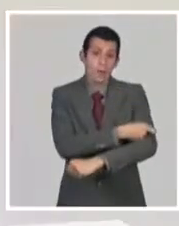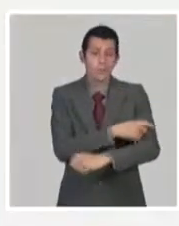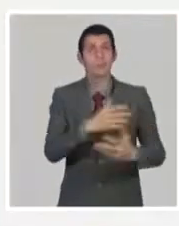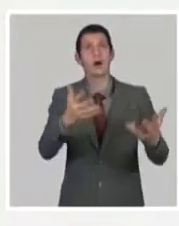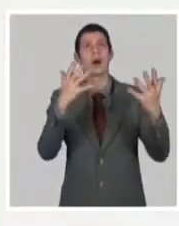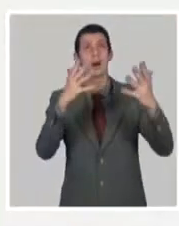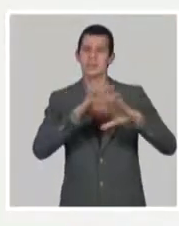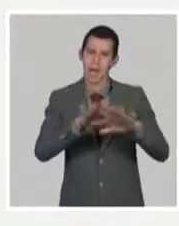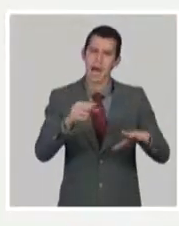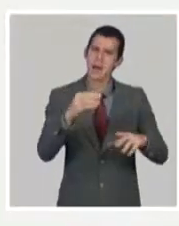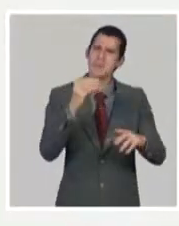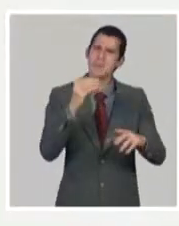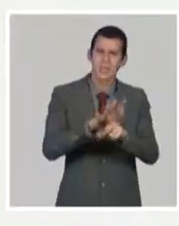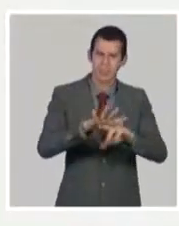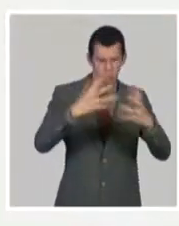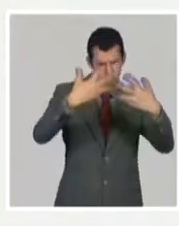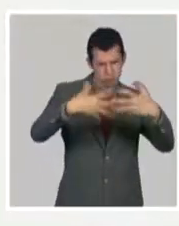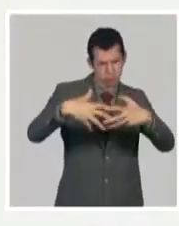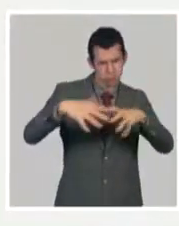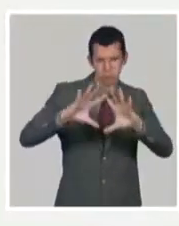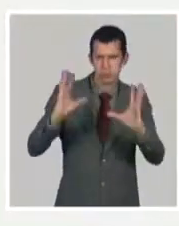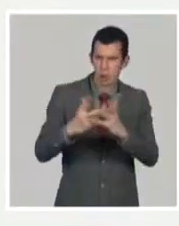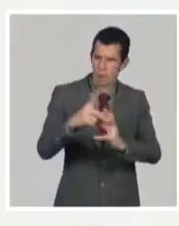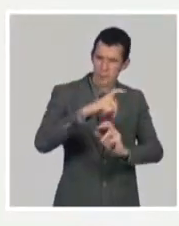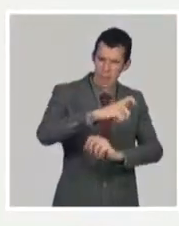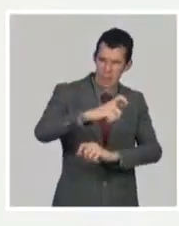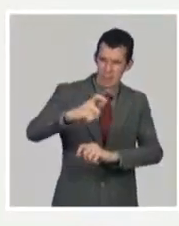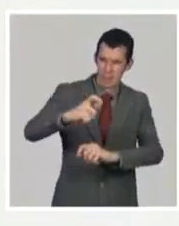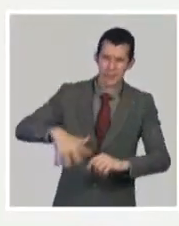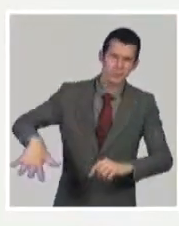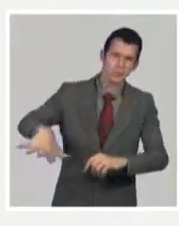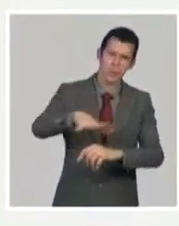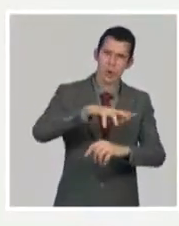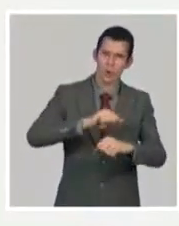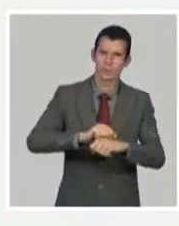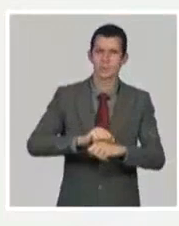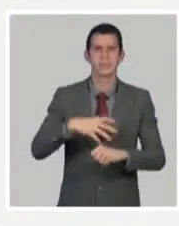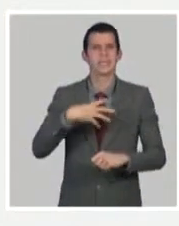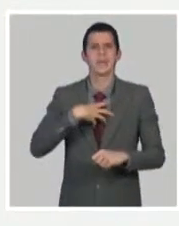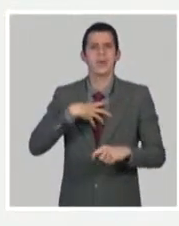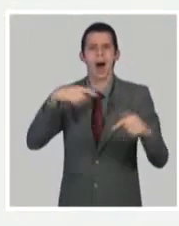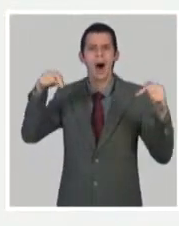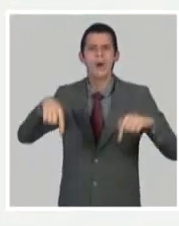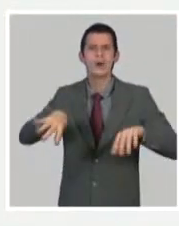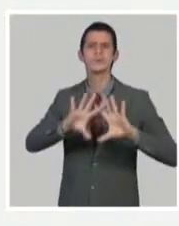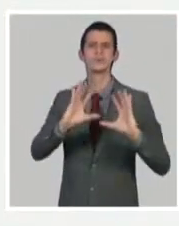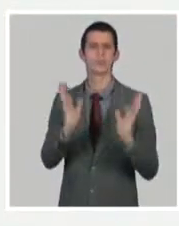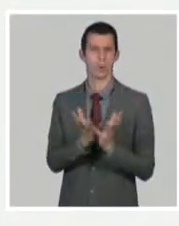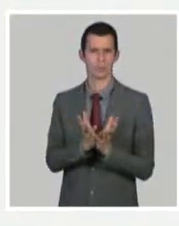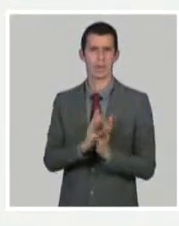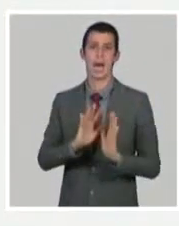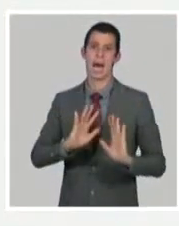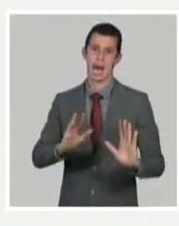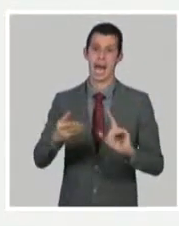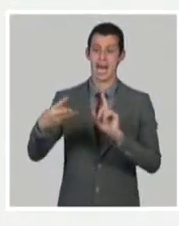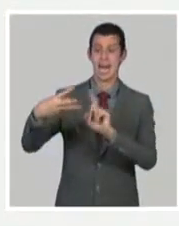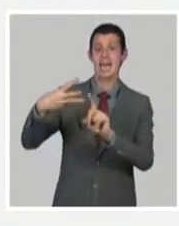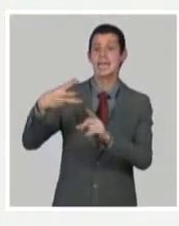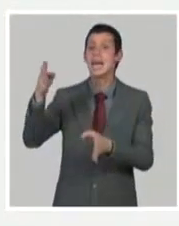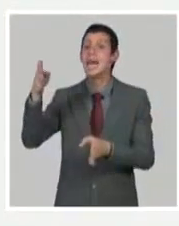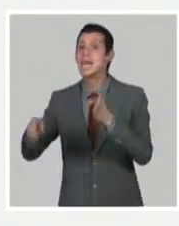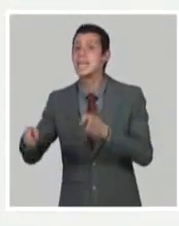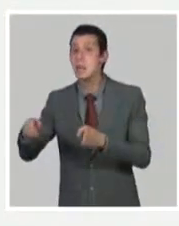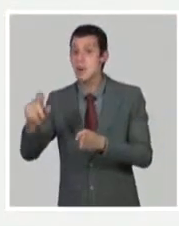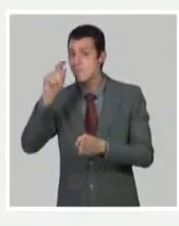están disponibles, están listas para cuando ya la autoridad regulatoria nos apruebe el fase 3 de los